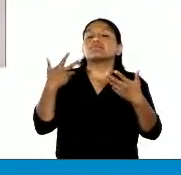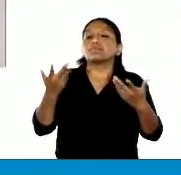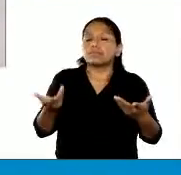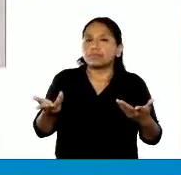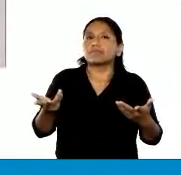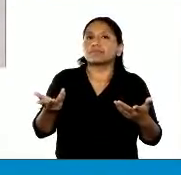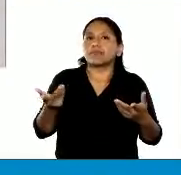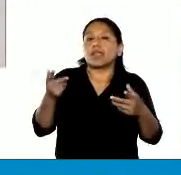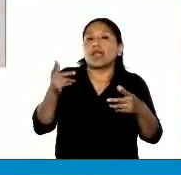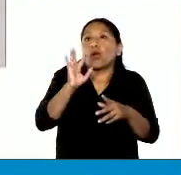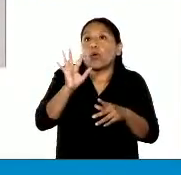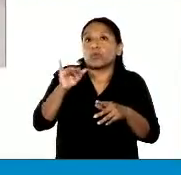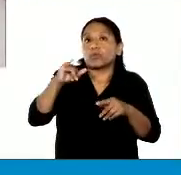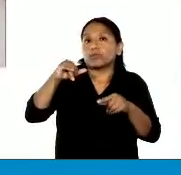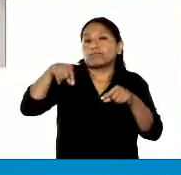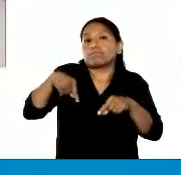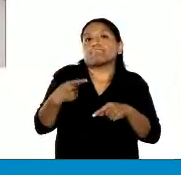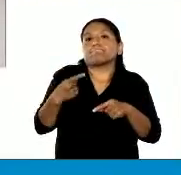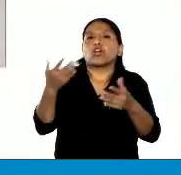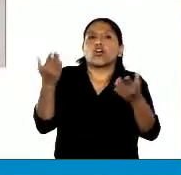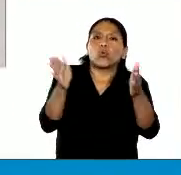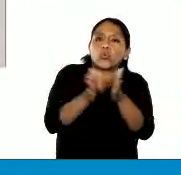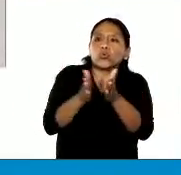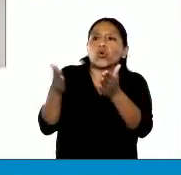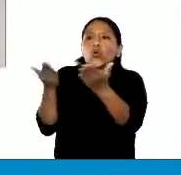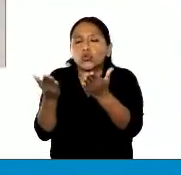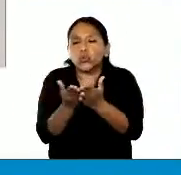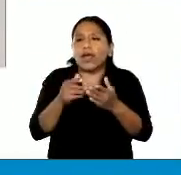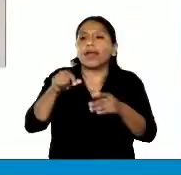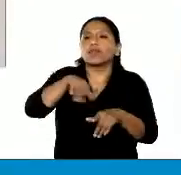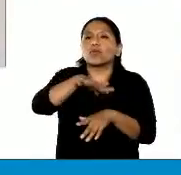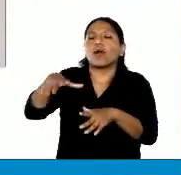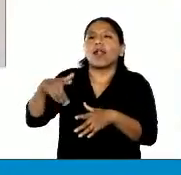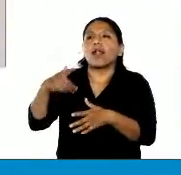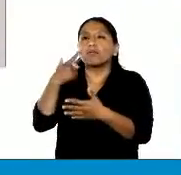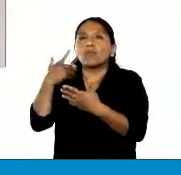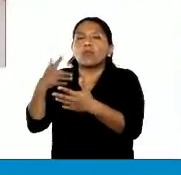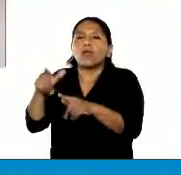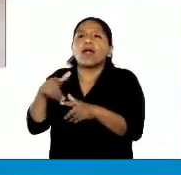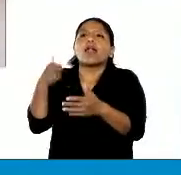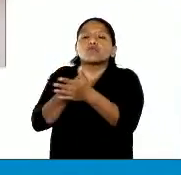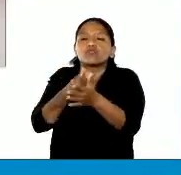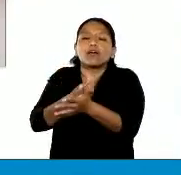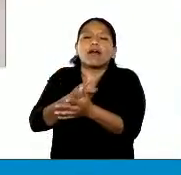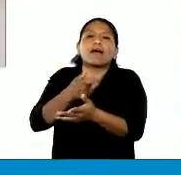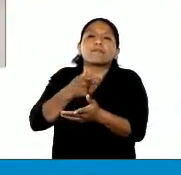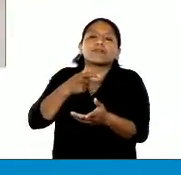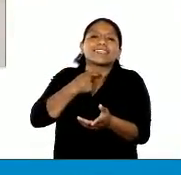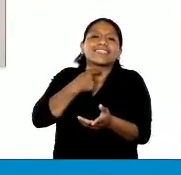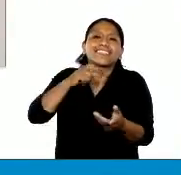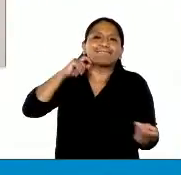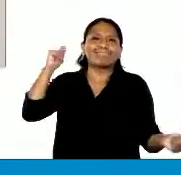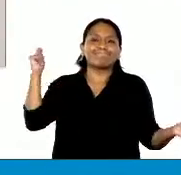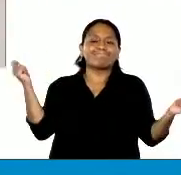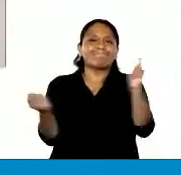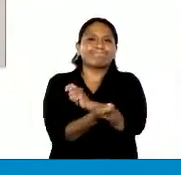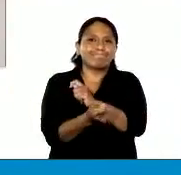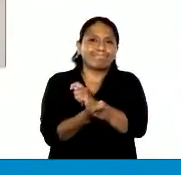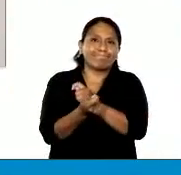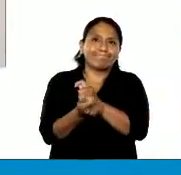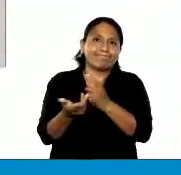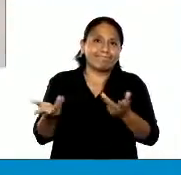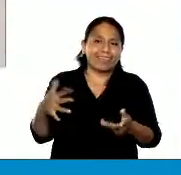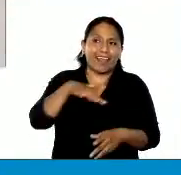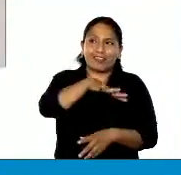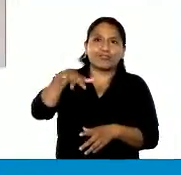que obviamente junto a los jóvenes estudiantes y a los sectores populares luchaban por transformar de raíz la sociedad.